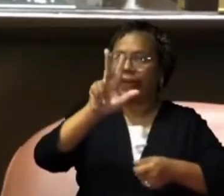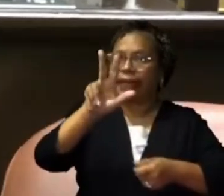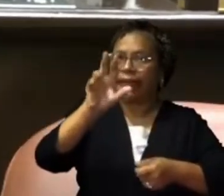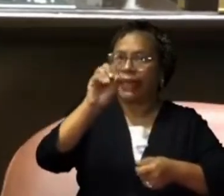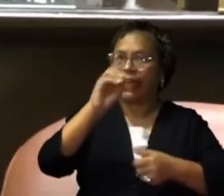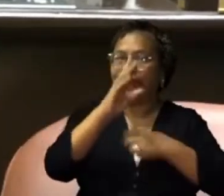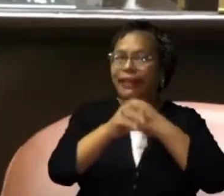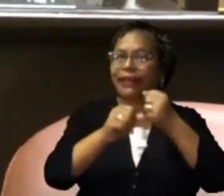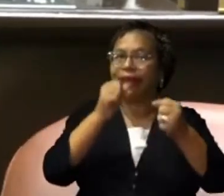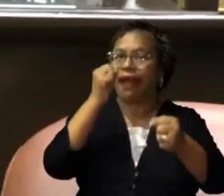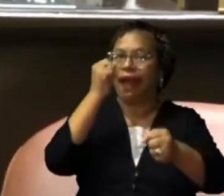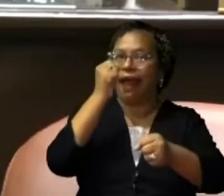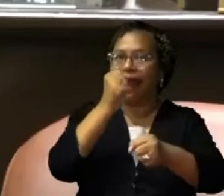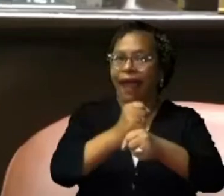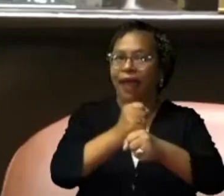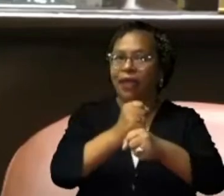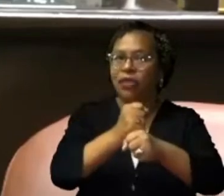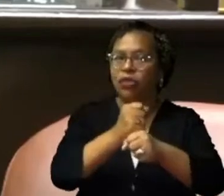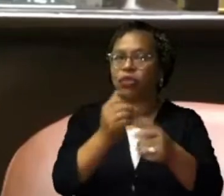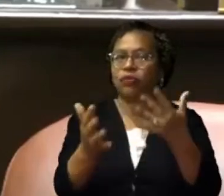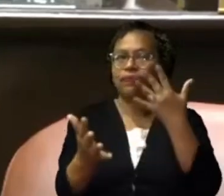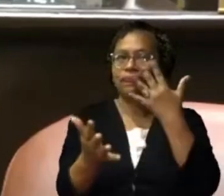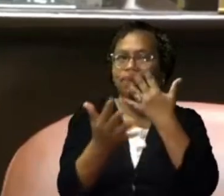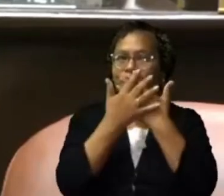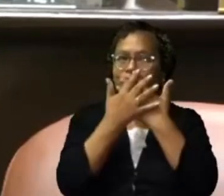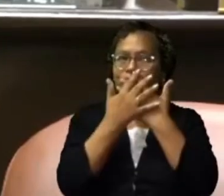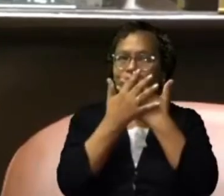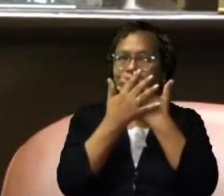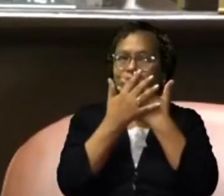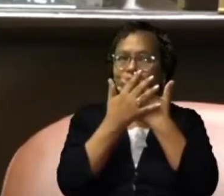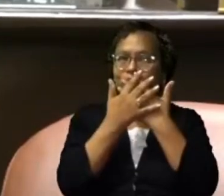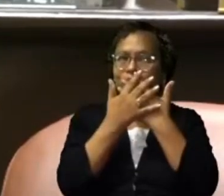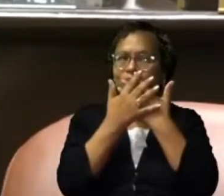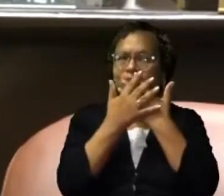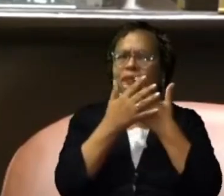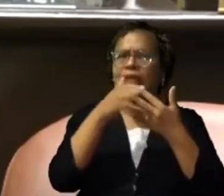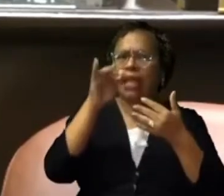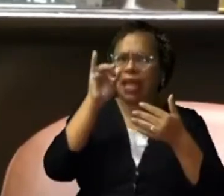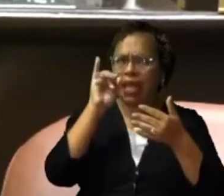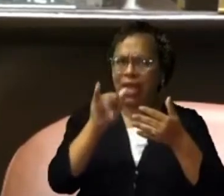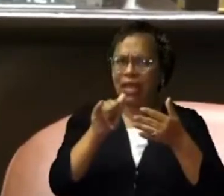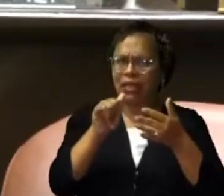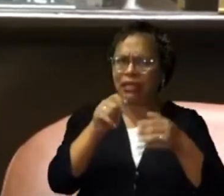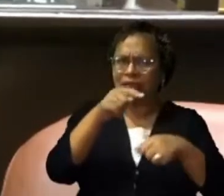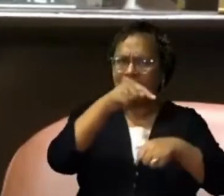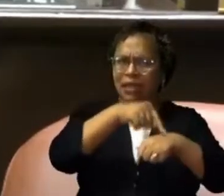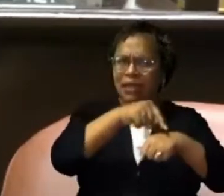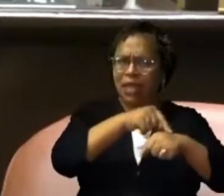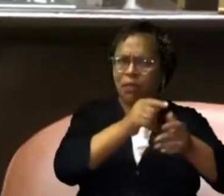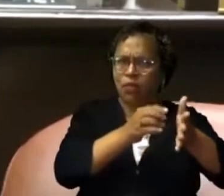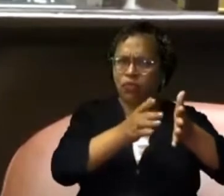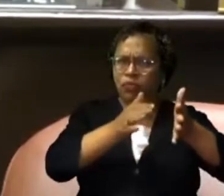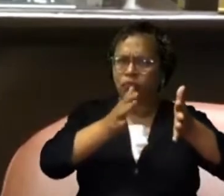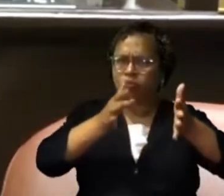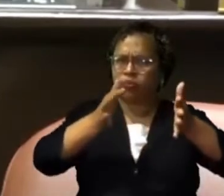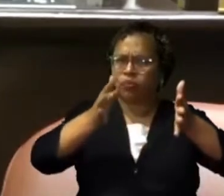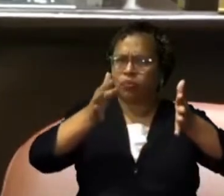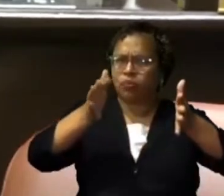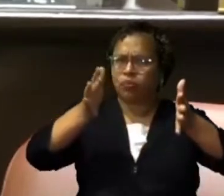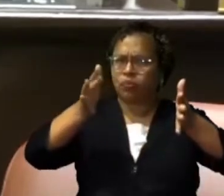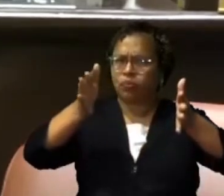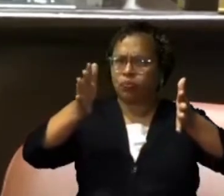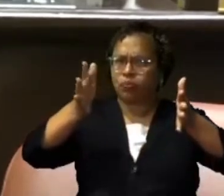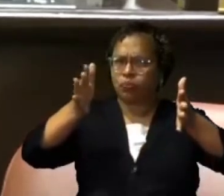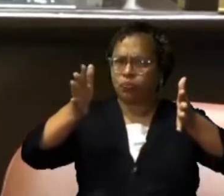¿a partir de qué momento comenzaría a correr el plazo de la inhabilidad temporal